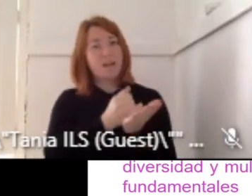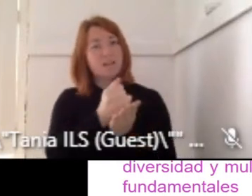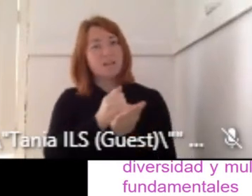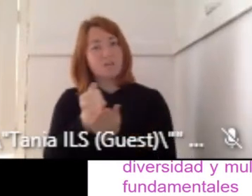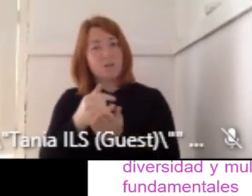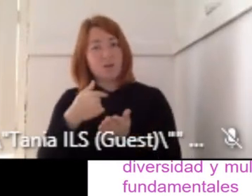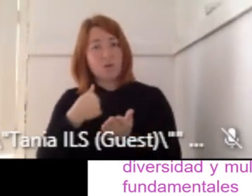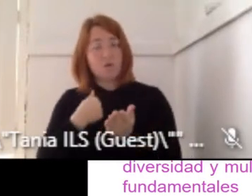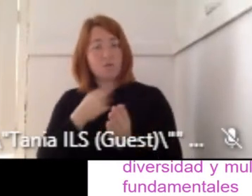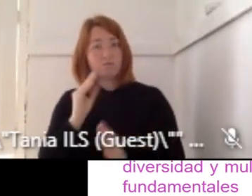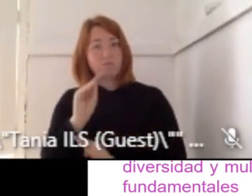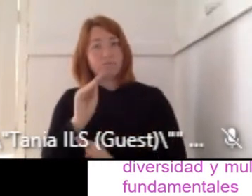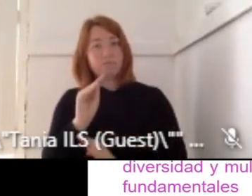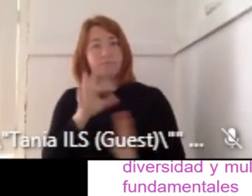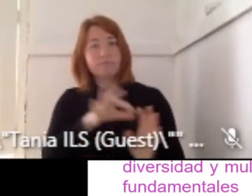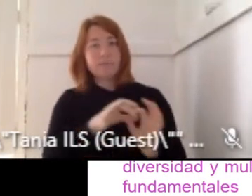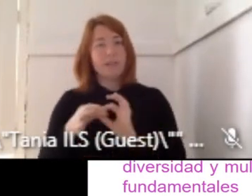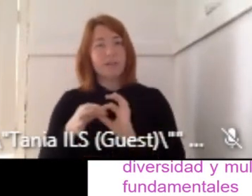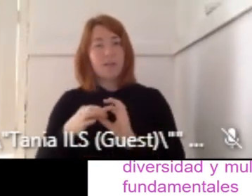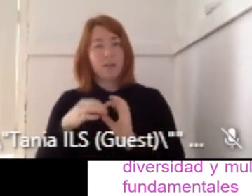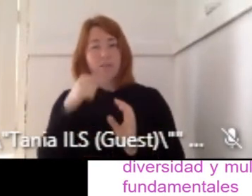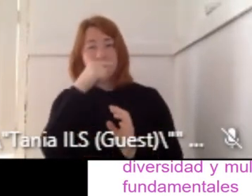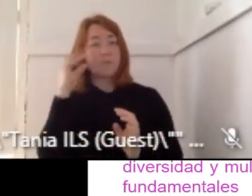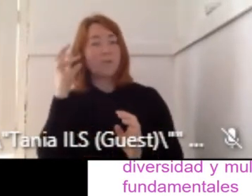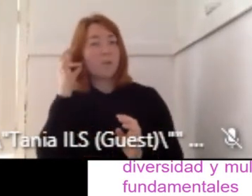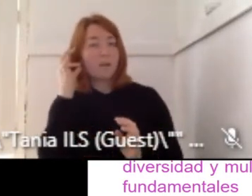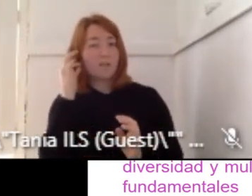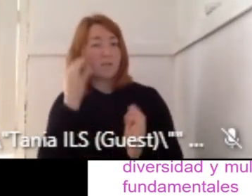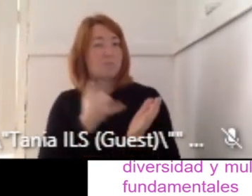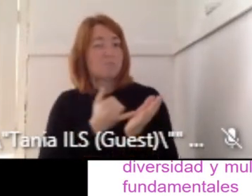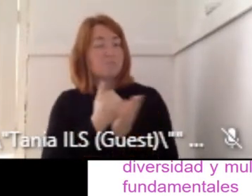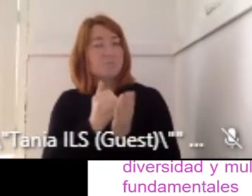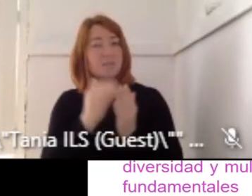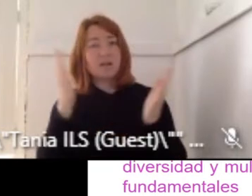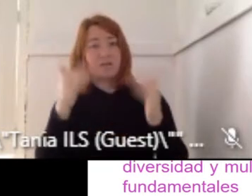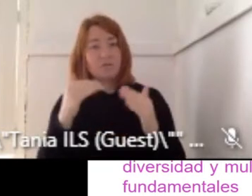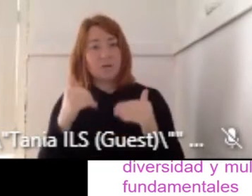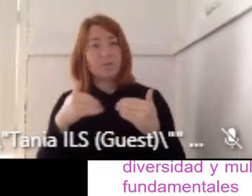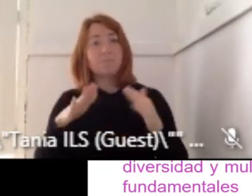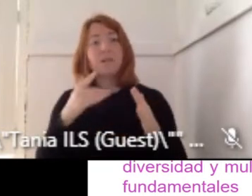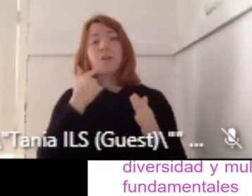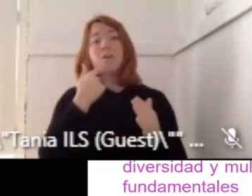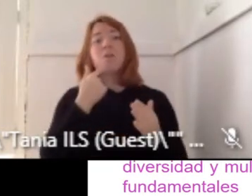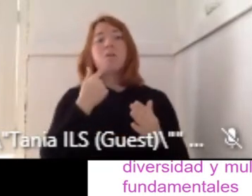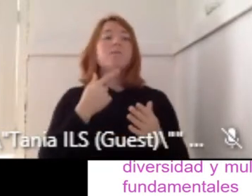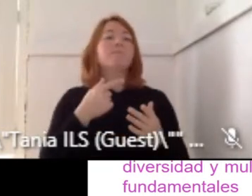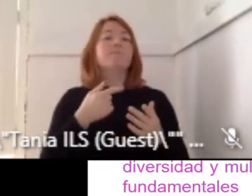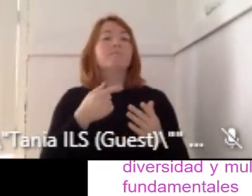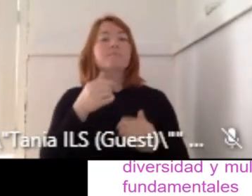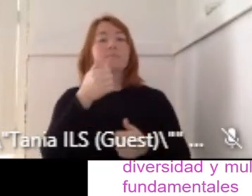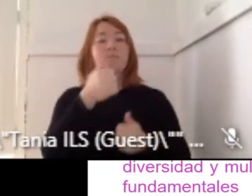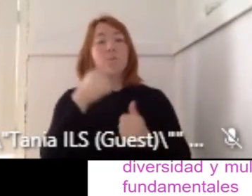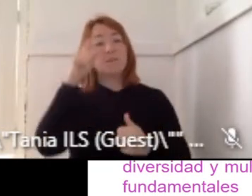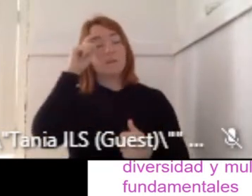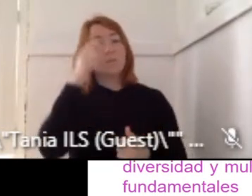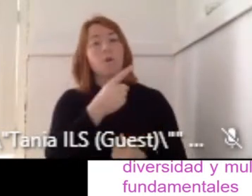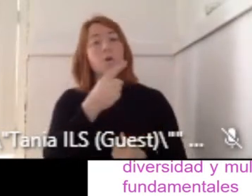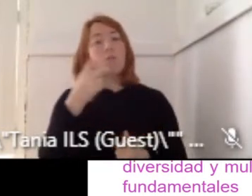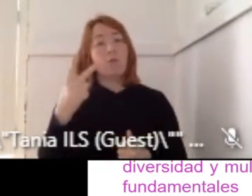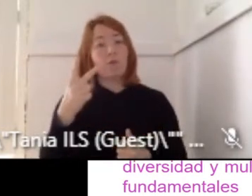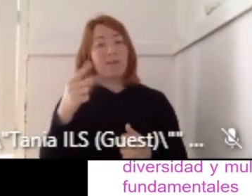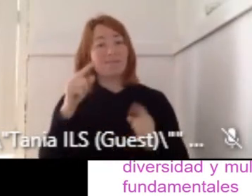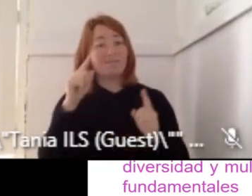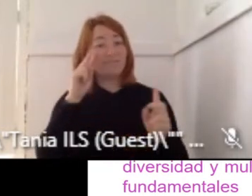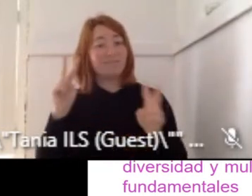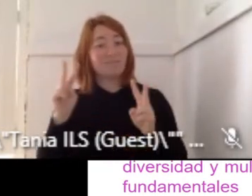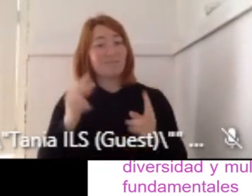competencia relacionada con el género. Pero la competencia 12, habilidad en las relaciones interpersonales,